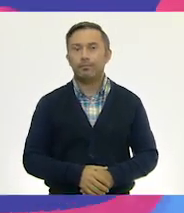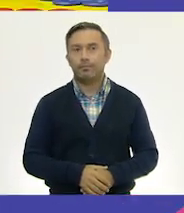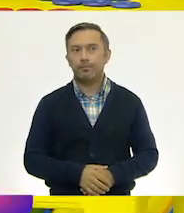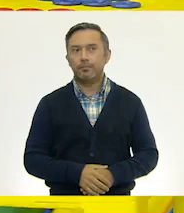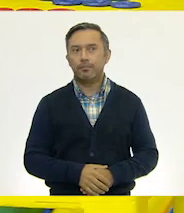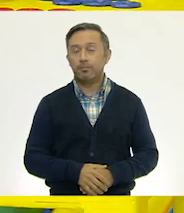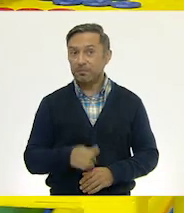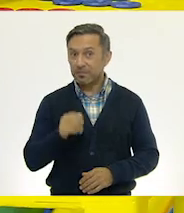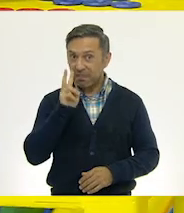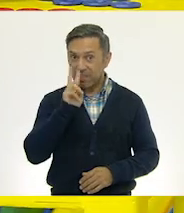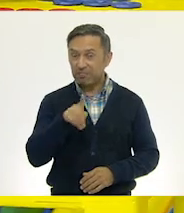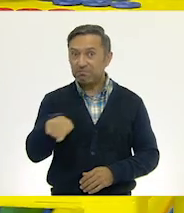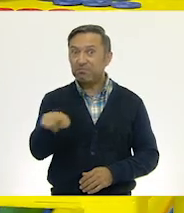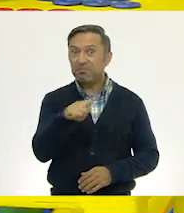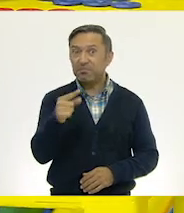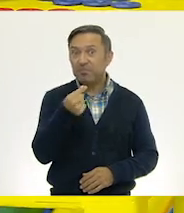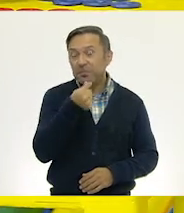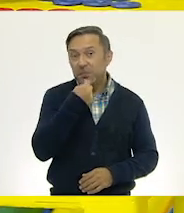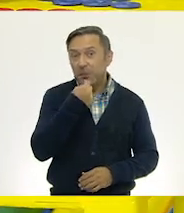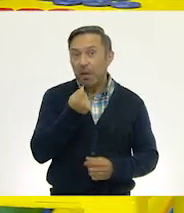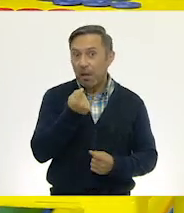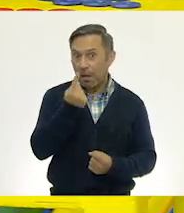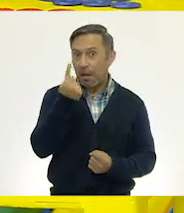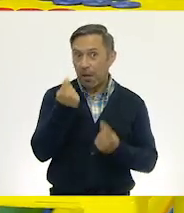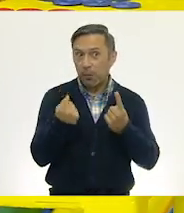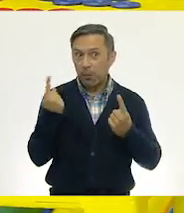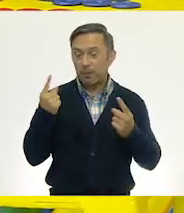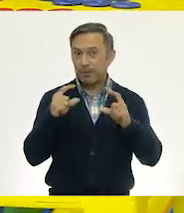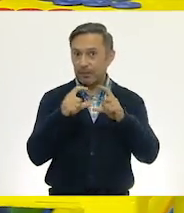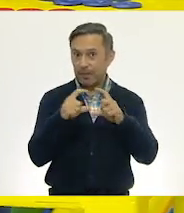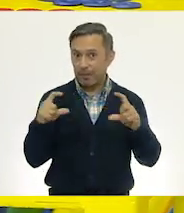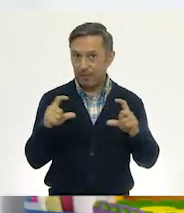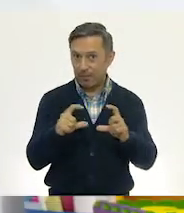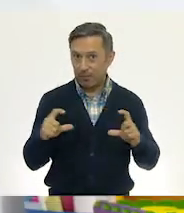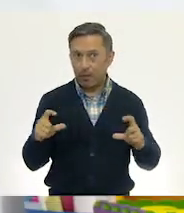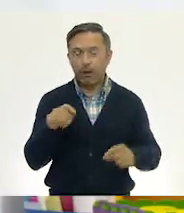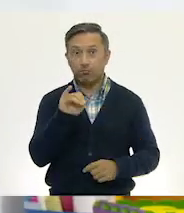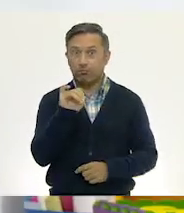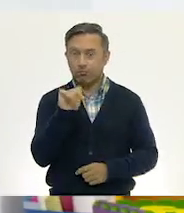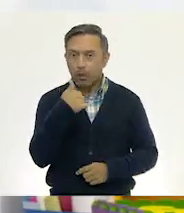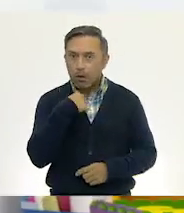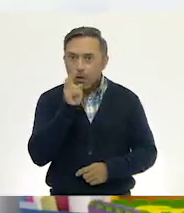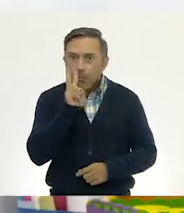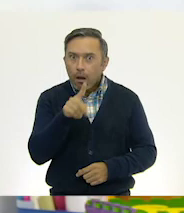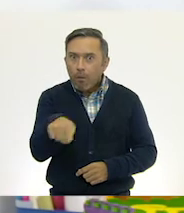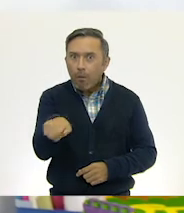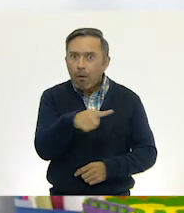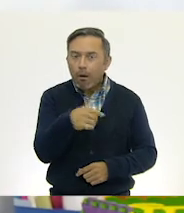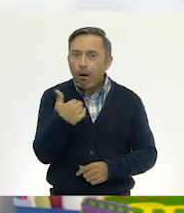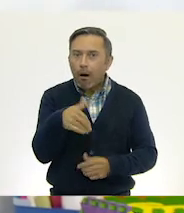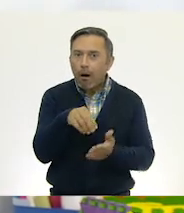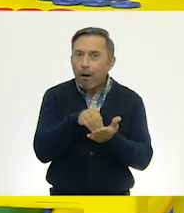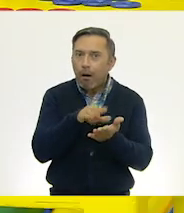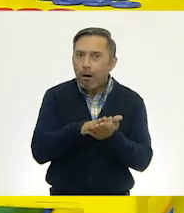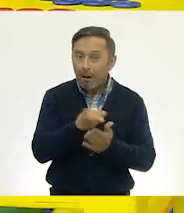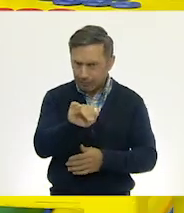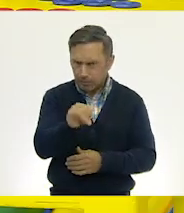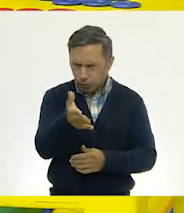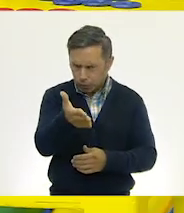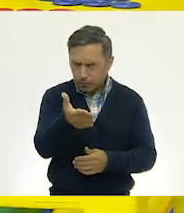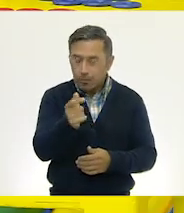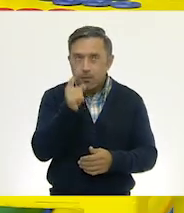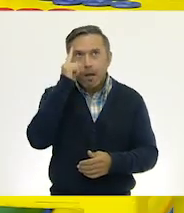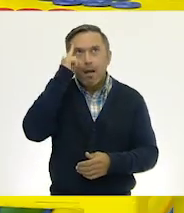bien. Veo algunos niños que están, ya están contando en sus tableros. Sí, yo también los veo. Están escribiendo su... Sí, sí, escribe tu